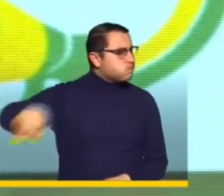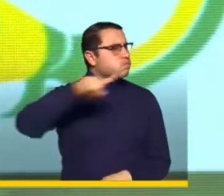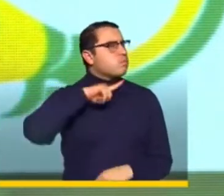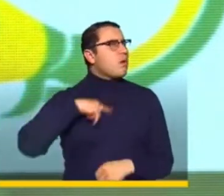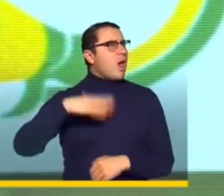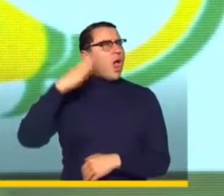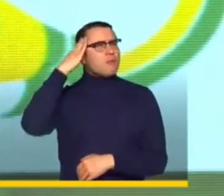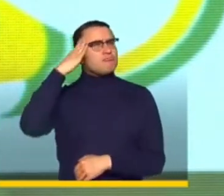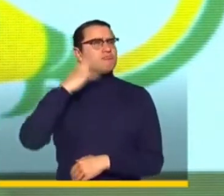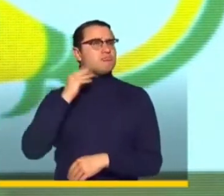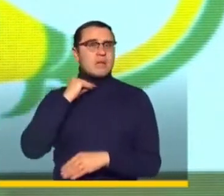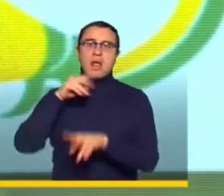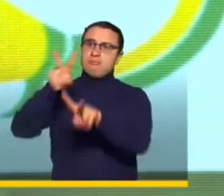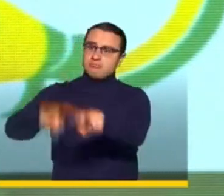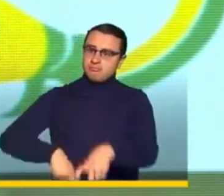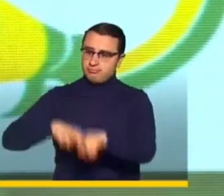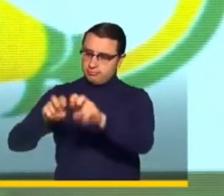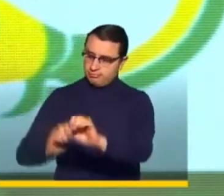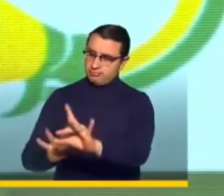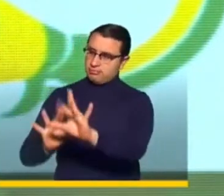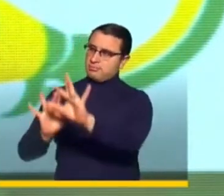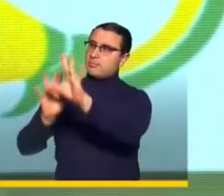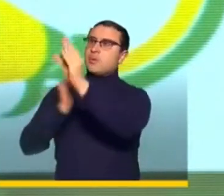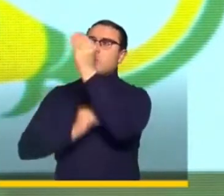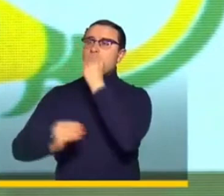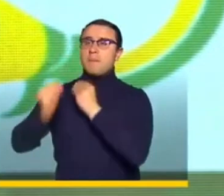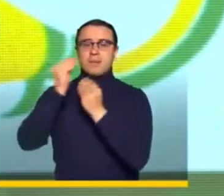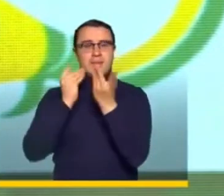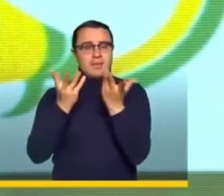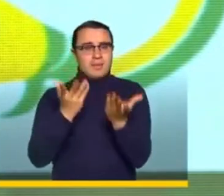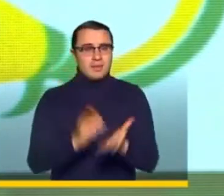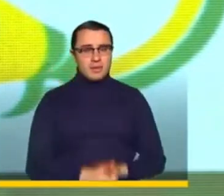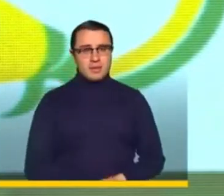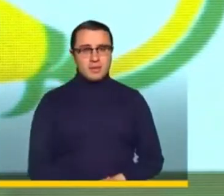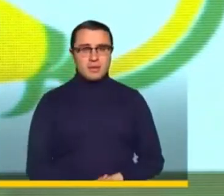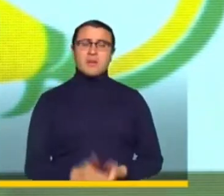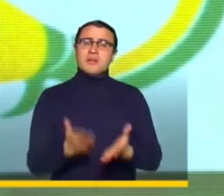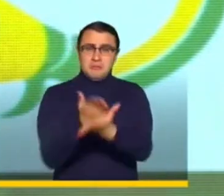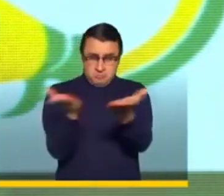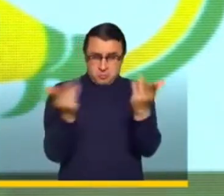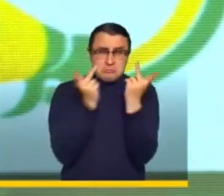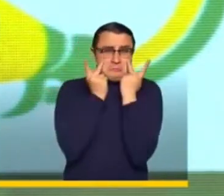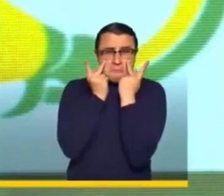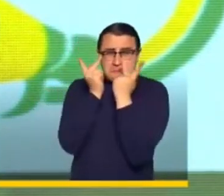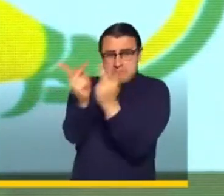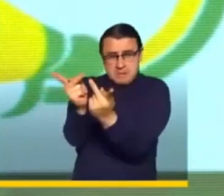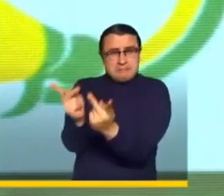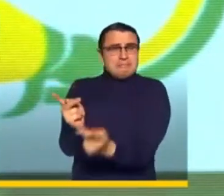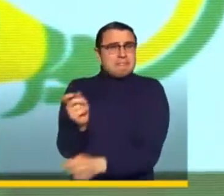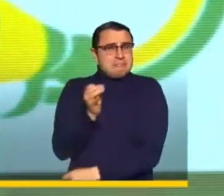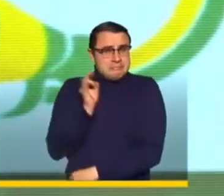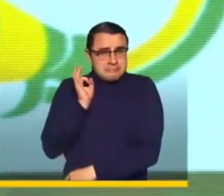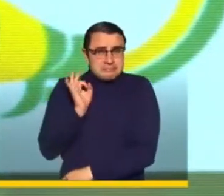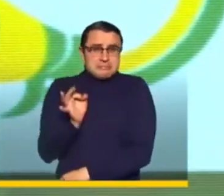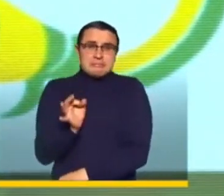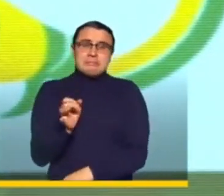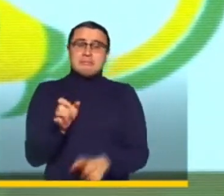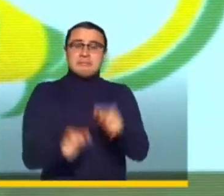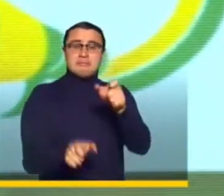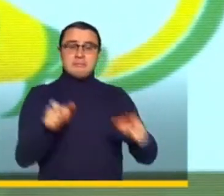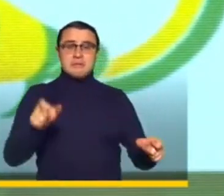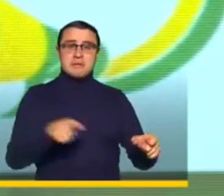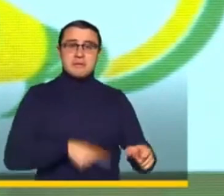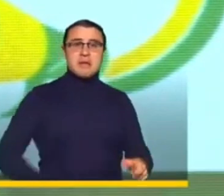producir alimentos. Ustedes han visto cómo se golpea una y otra vez la gente que